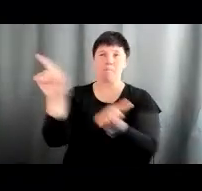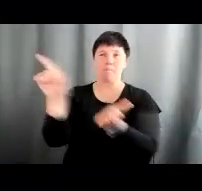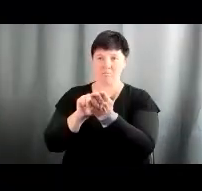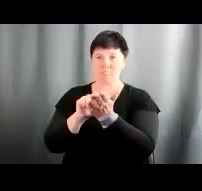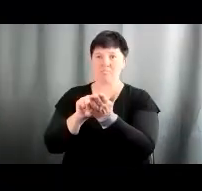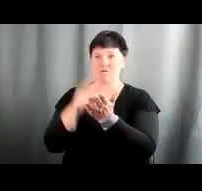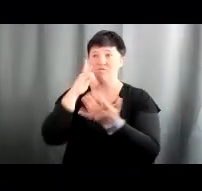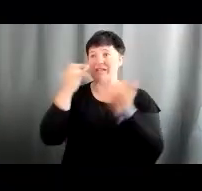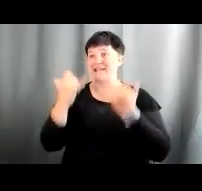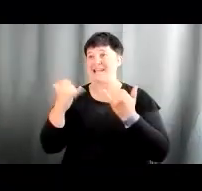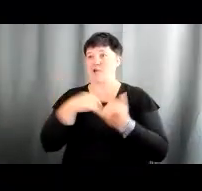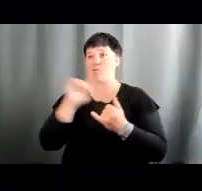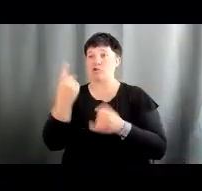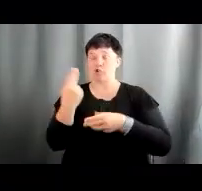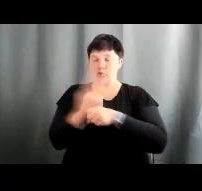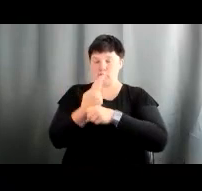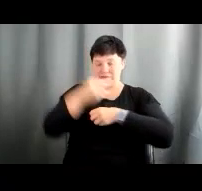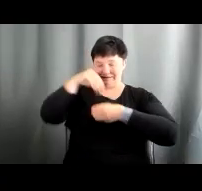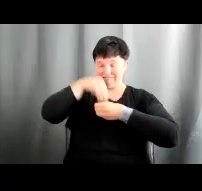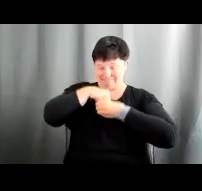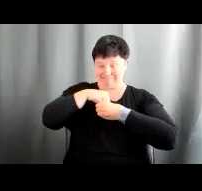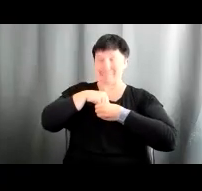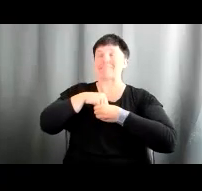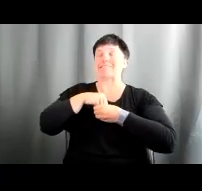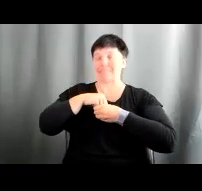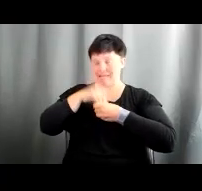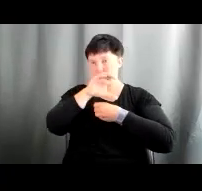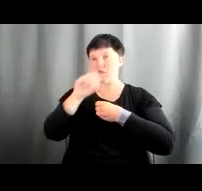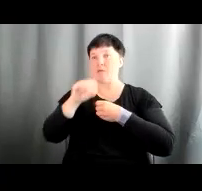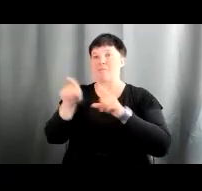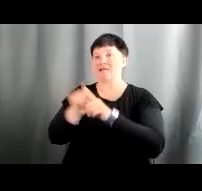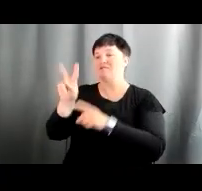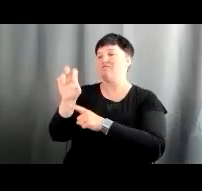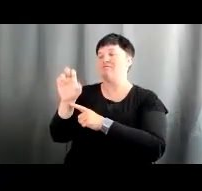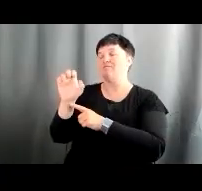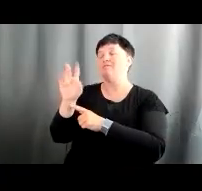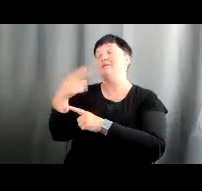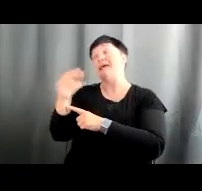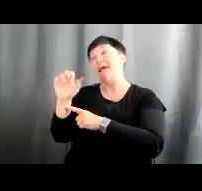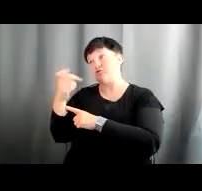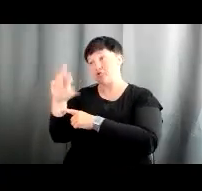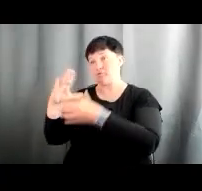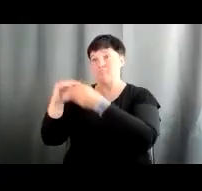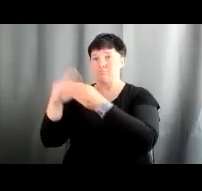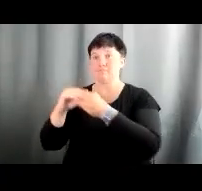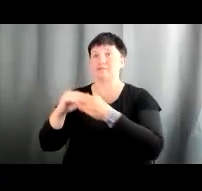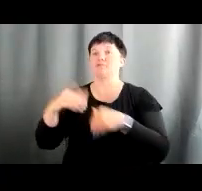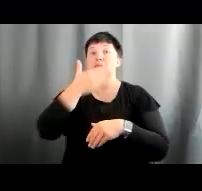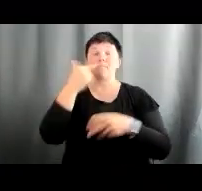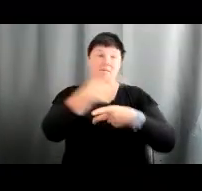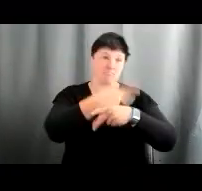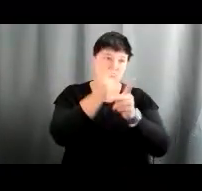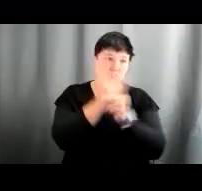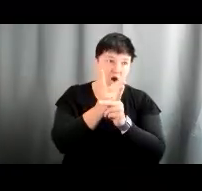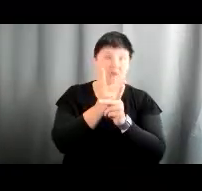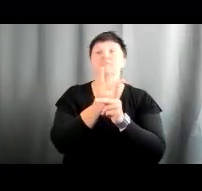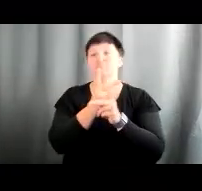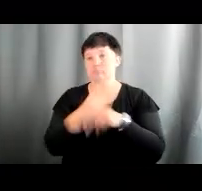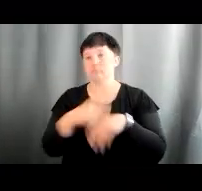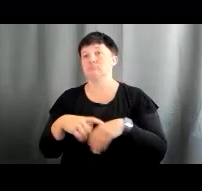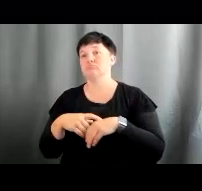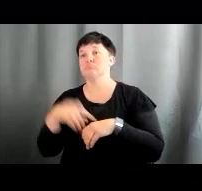disponibles. Solo los estamos usando internamente y descubriendo, como mencionó Héctor, los mejores resultados y los mejores productos. No dude